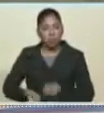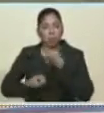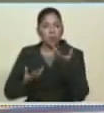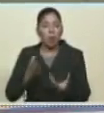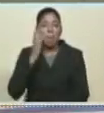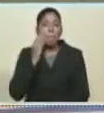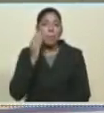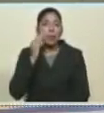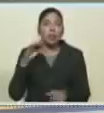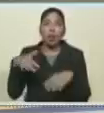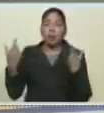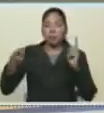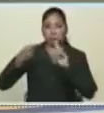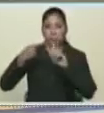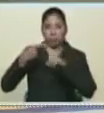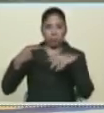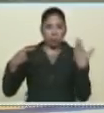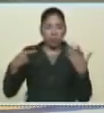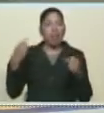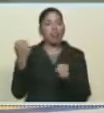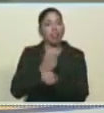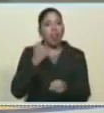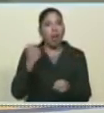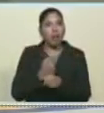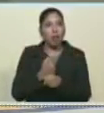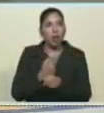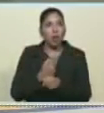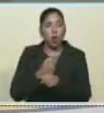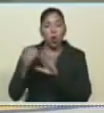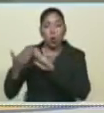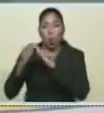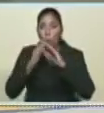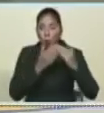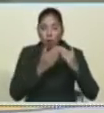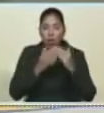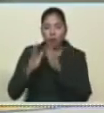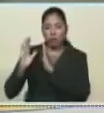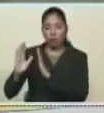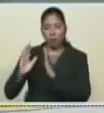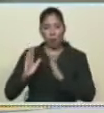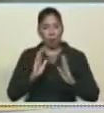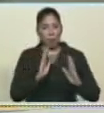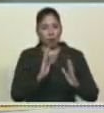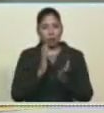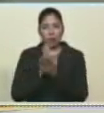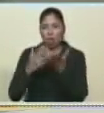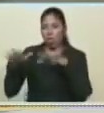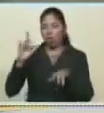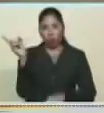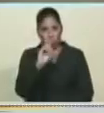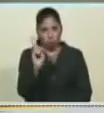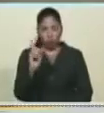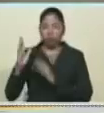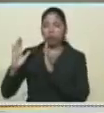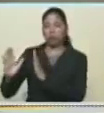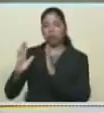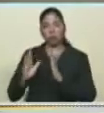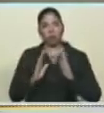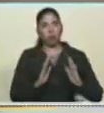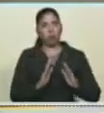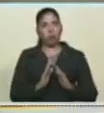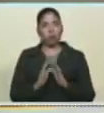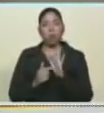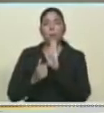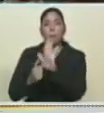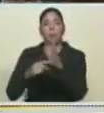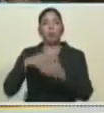se basa en primer lugar con el trabajo de la comunidad organizada. Nosotros hemos presentado proyectos, vamos a decirlo de